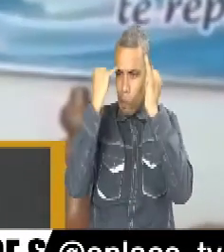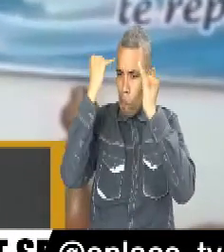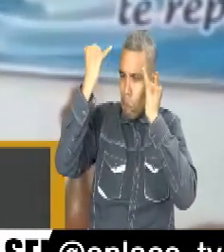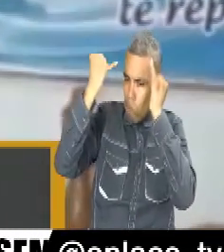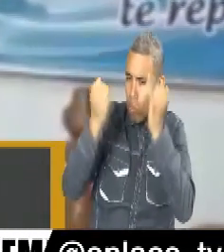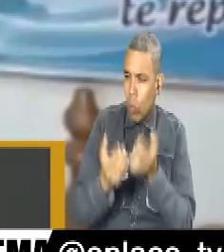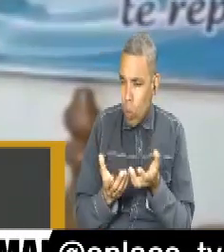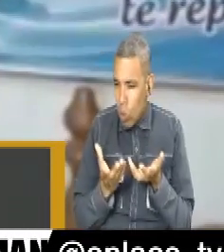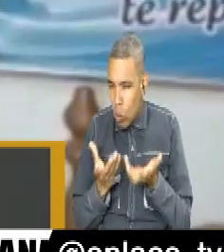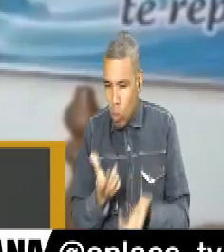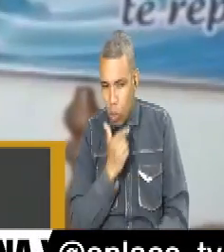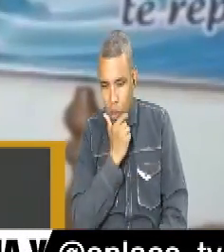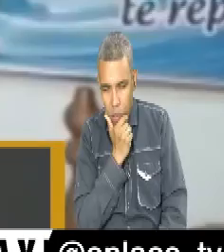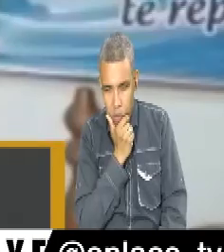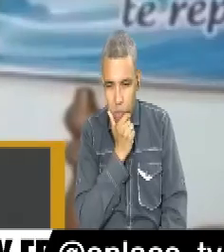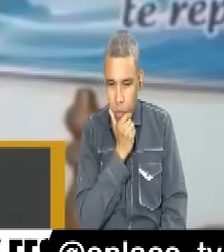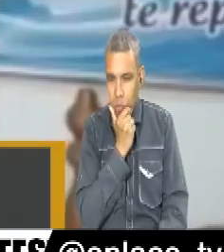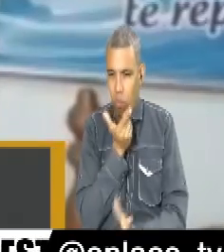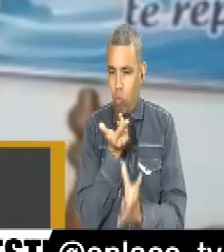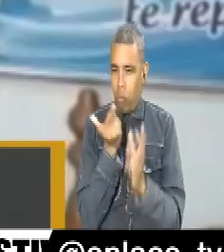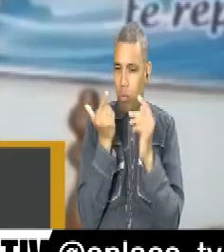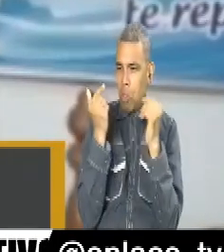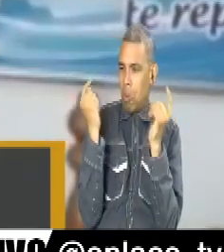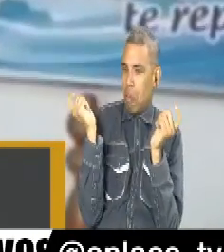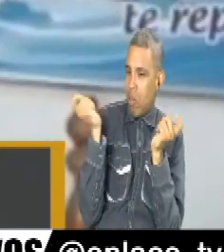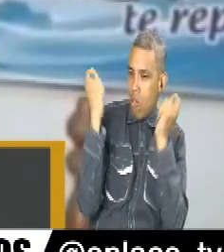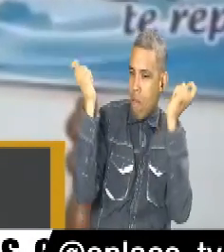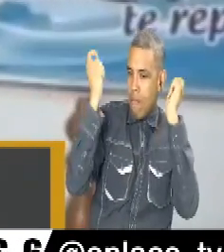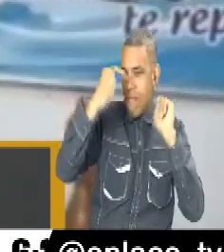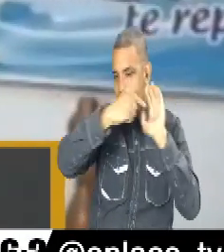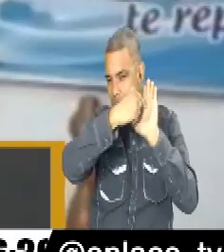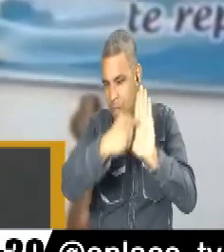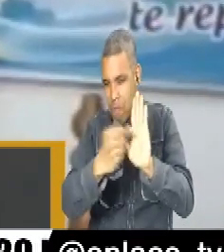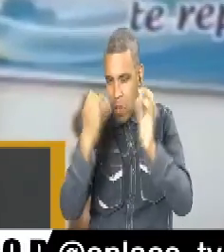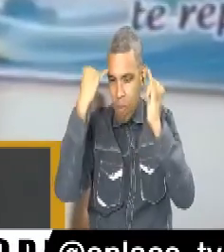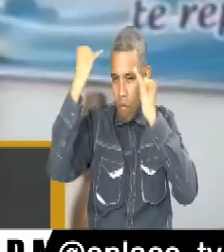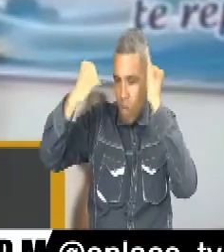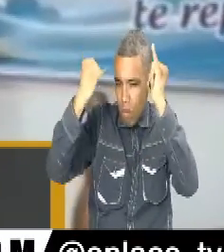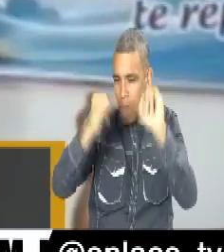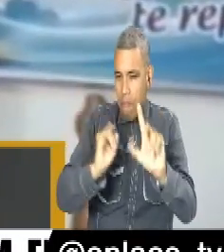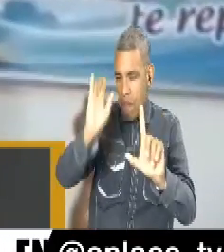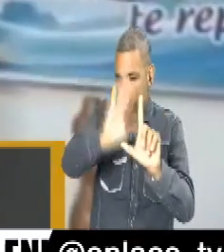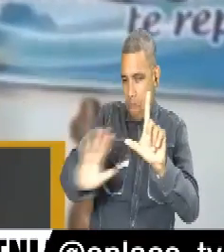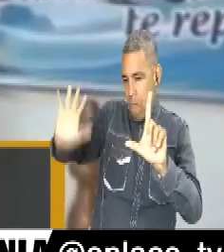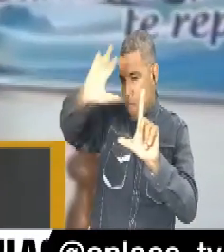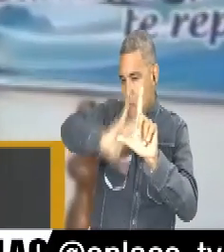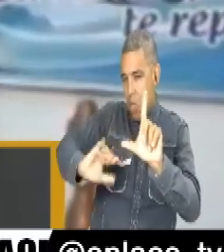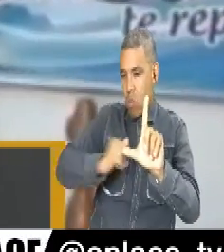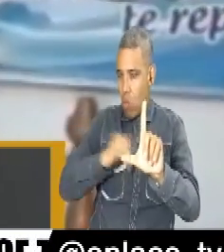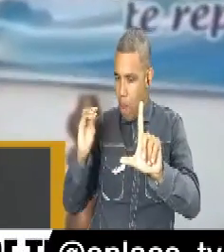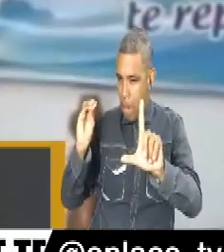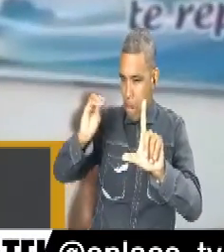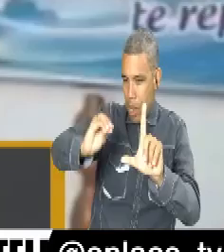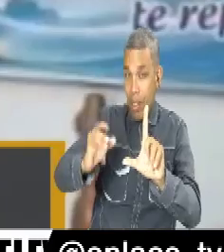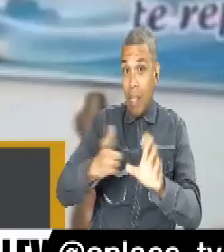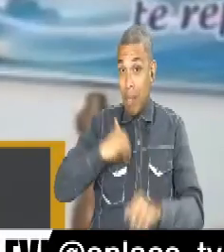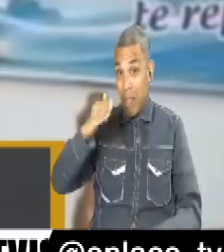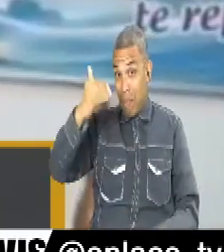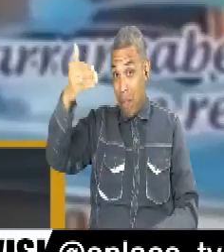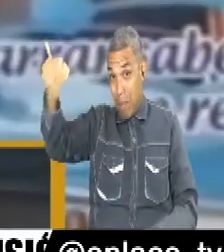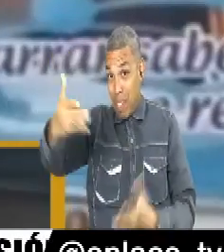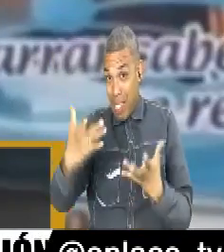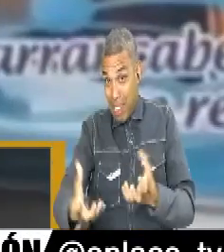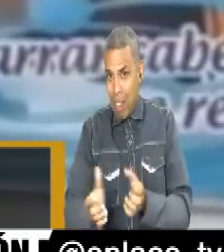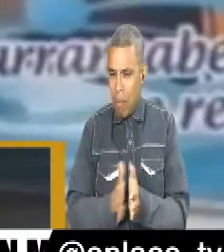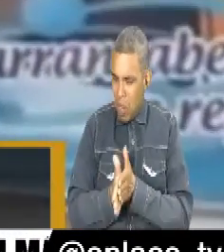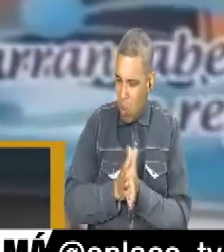Bermeja, el Festival Río Grande de la Magdalena, entonces a ocupar el primer puesto, claro que sí, en la categoría juvenil.